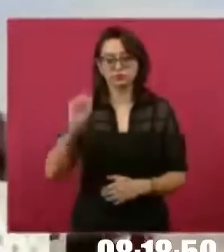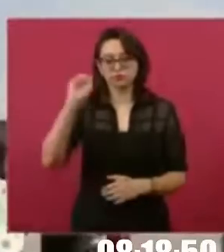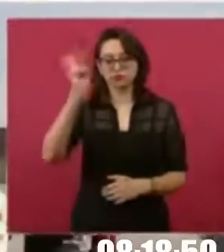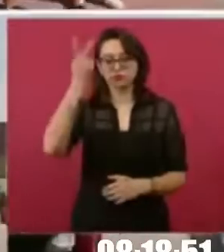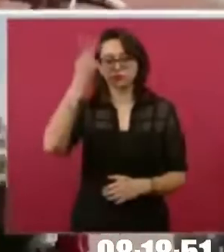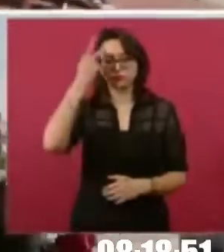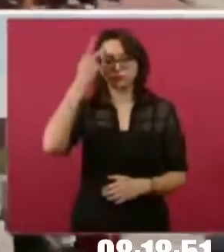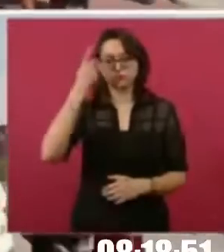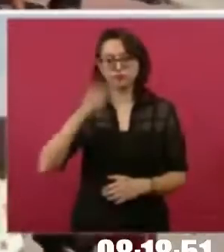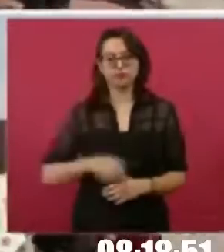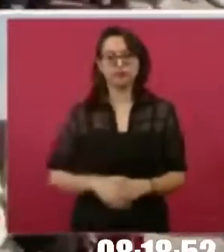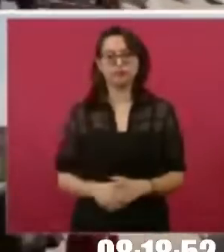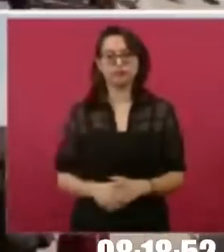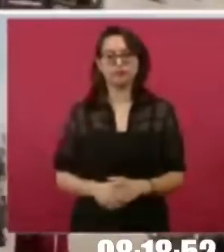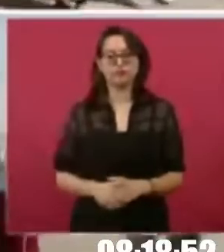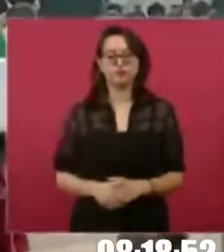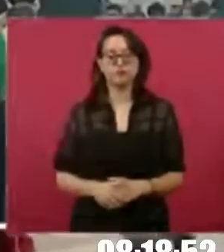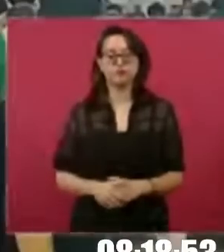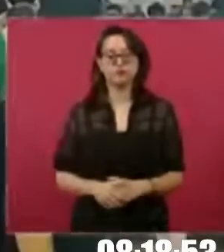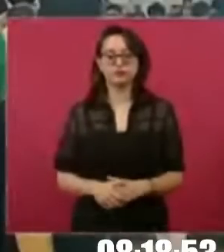San Luis Potosí